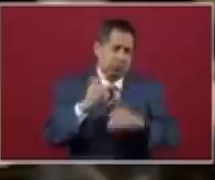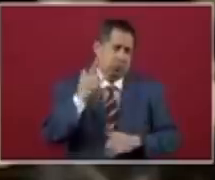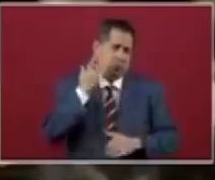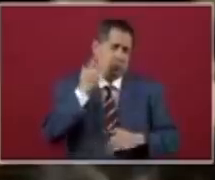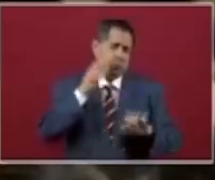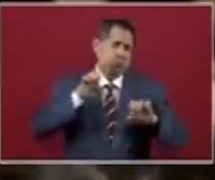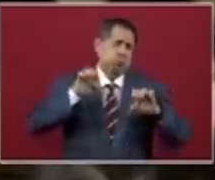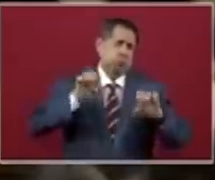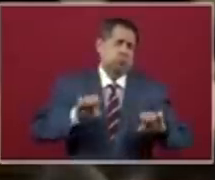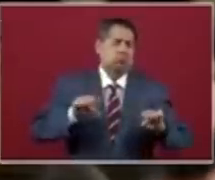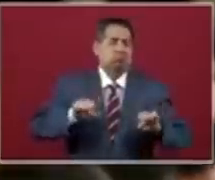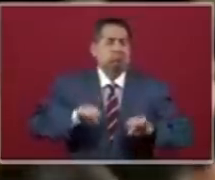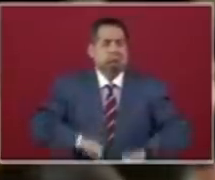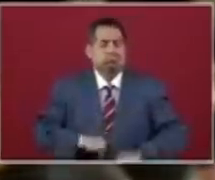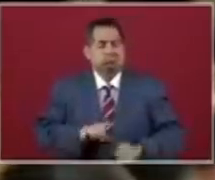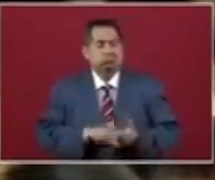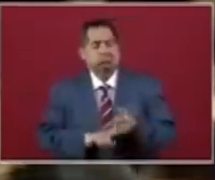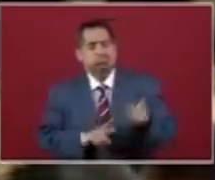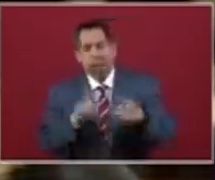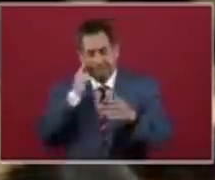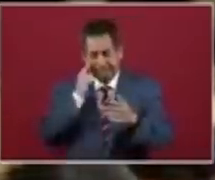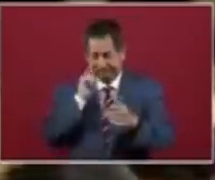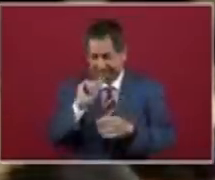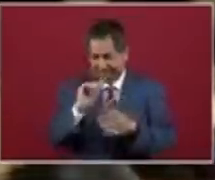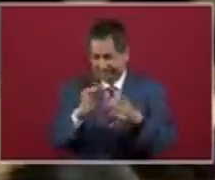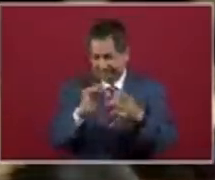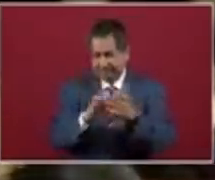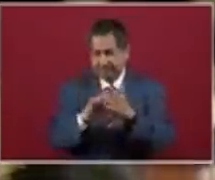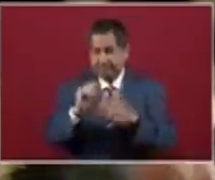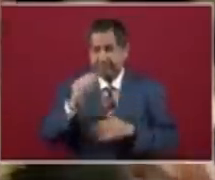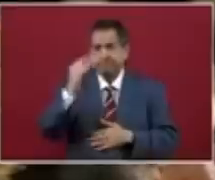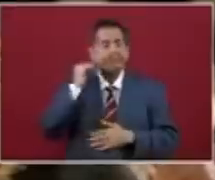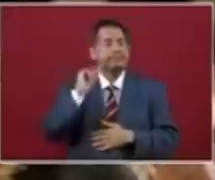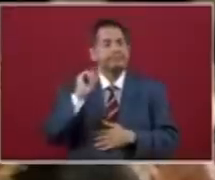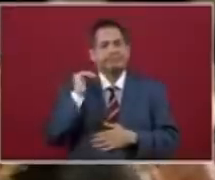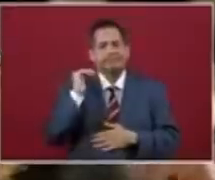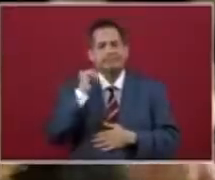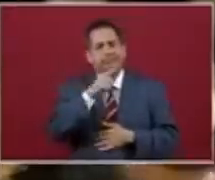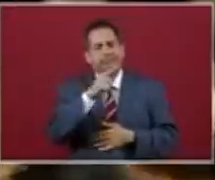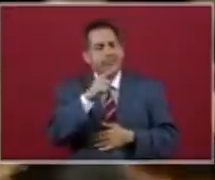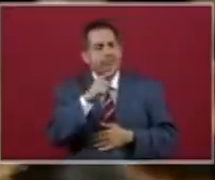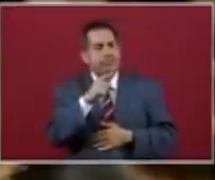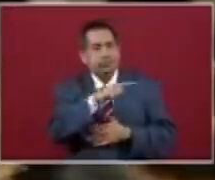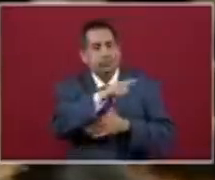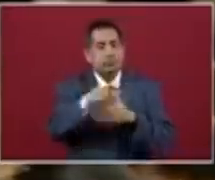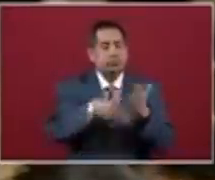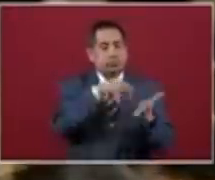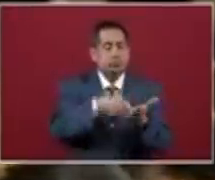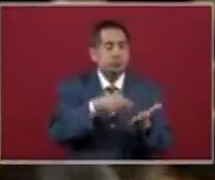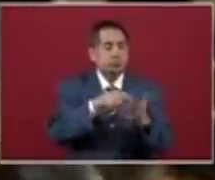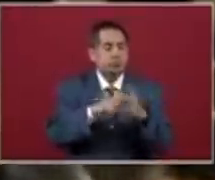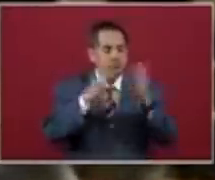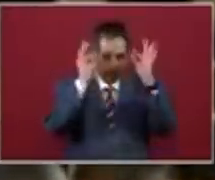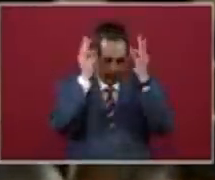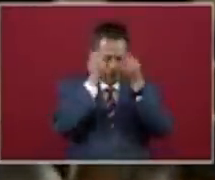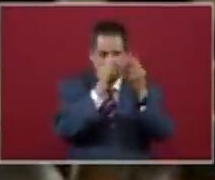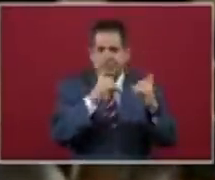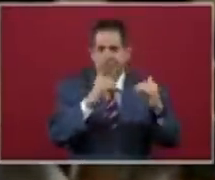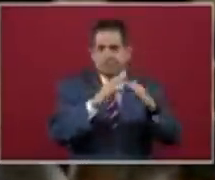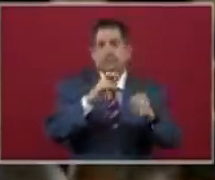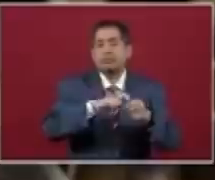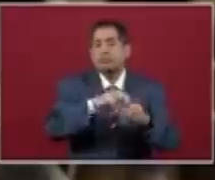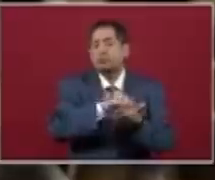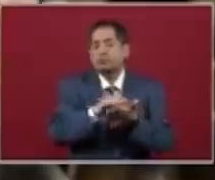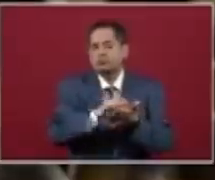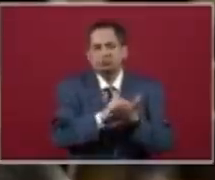Dos ejemplos. Hace unos años se remodeló la residencia consular en Nueva York